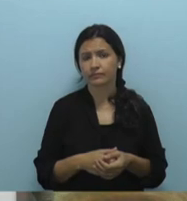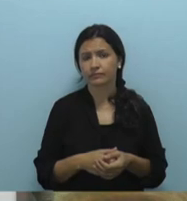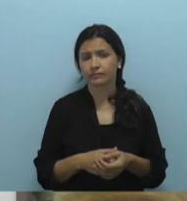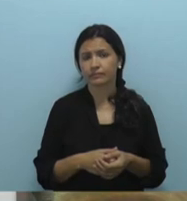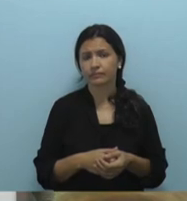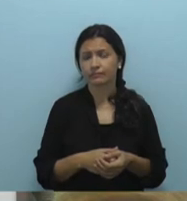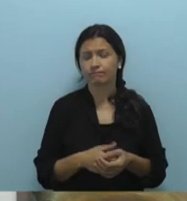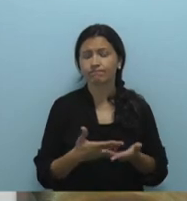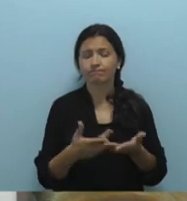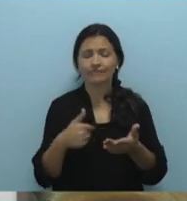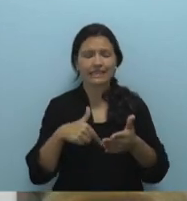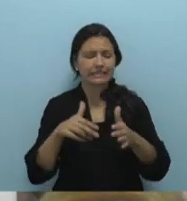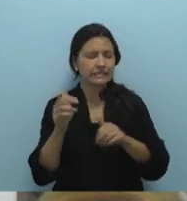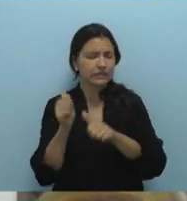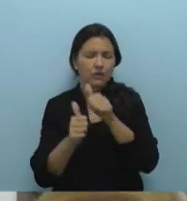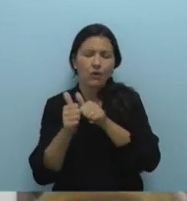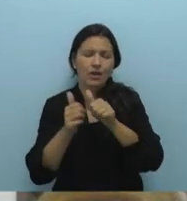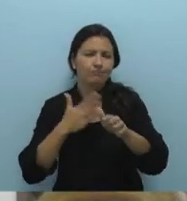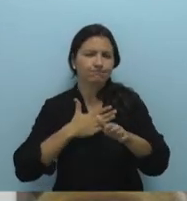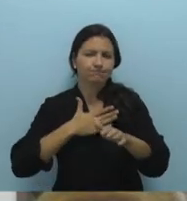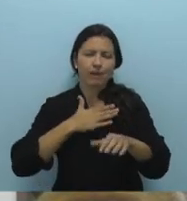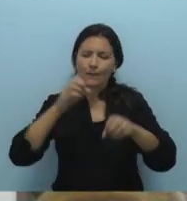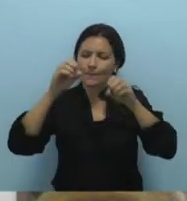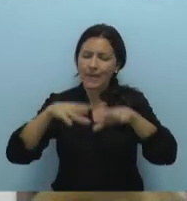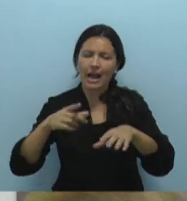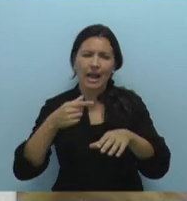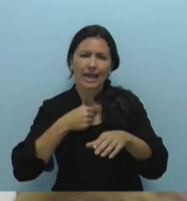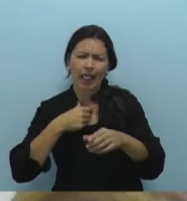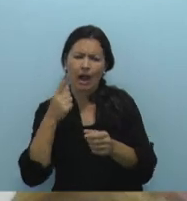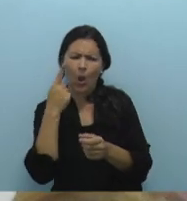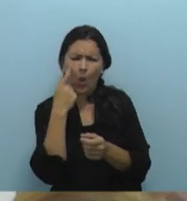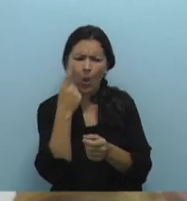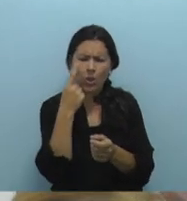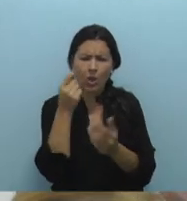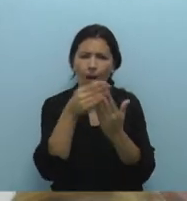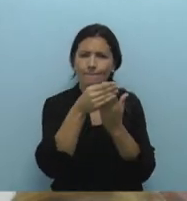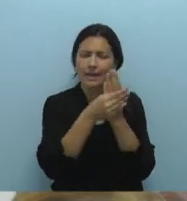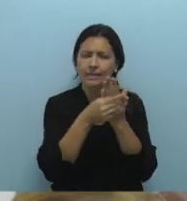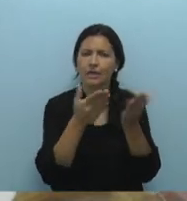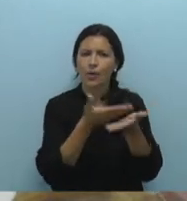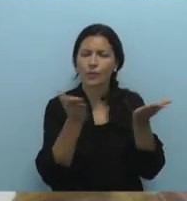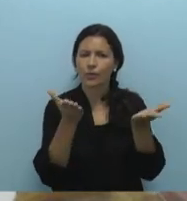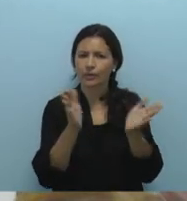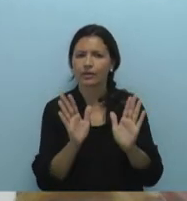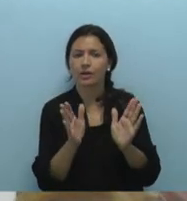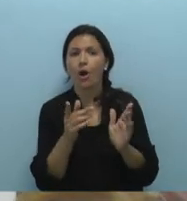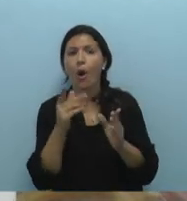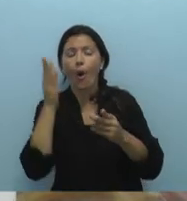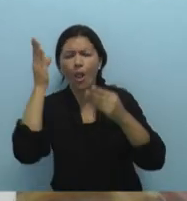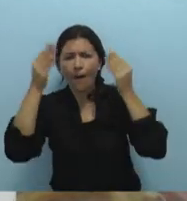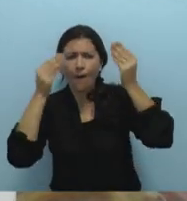historia, triste historia, de querer disciplinar al Ministerio Público de la Acusación. Pero lo que más me